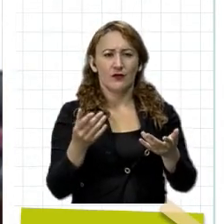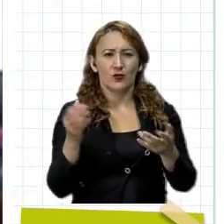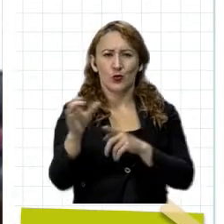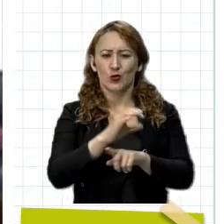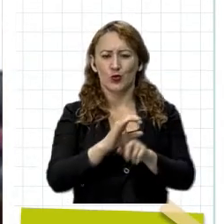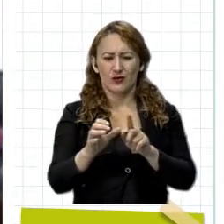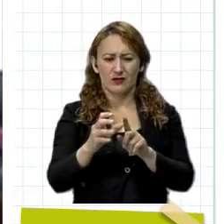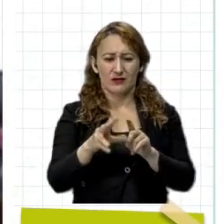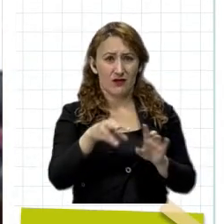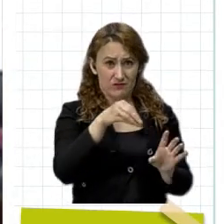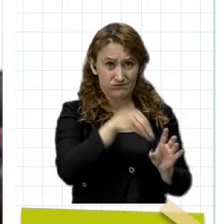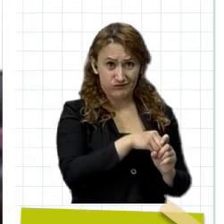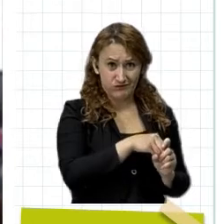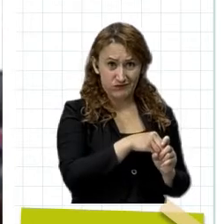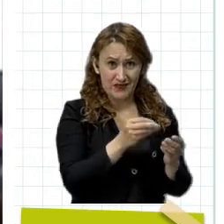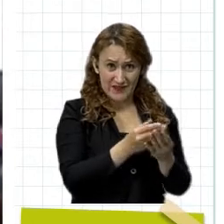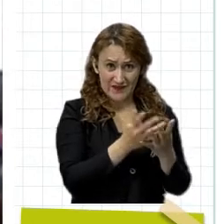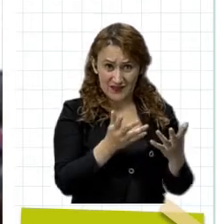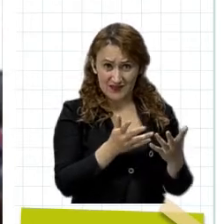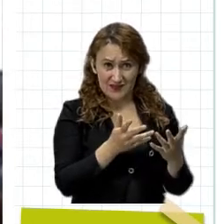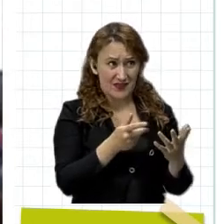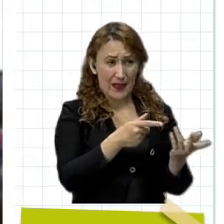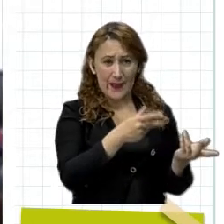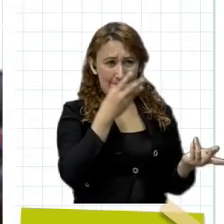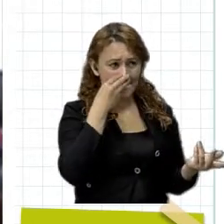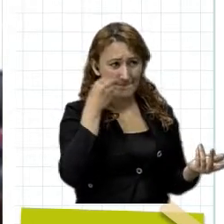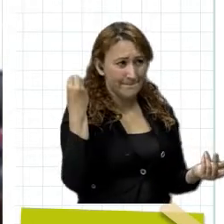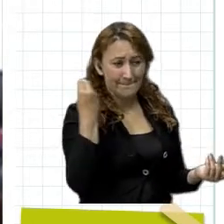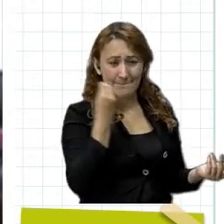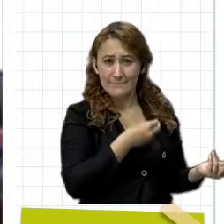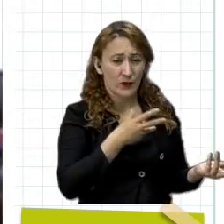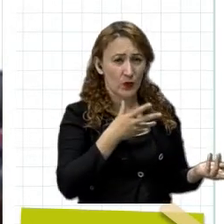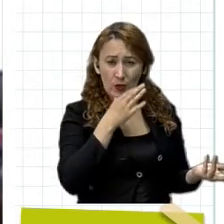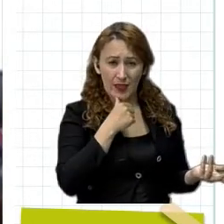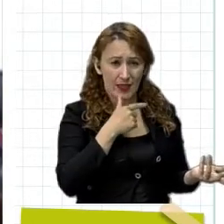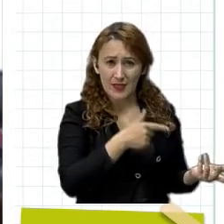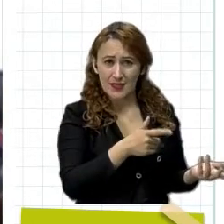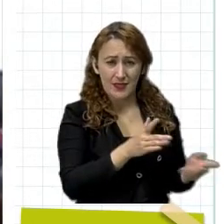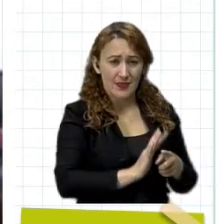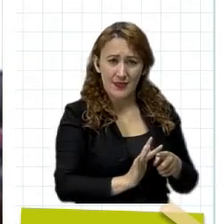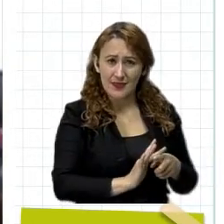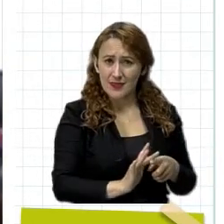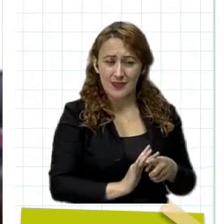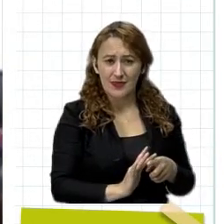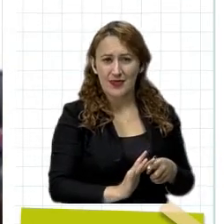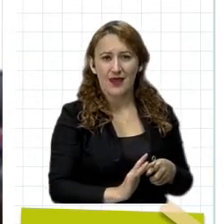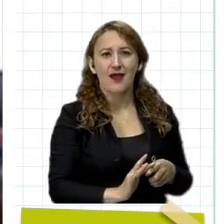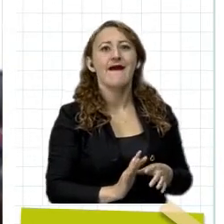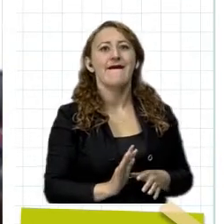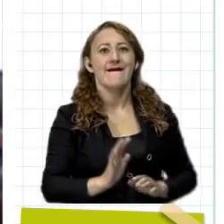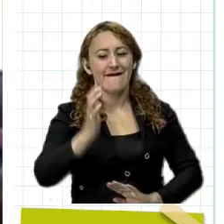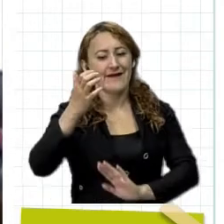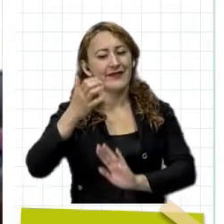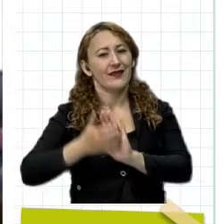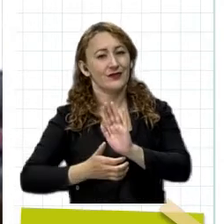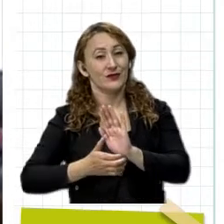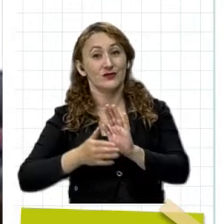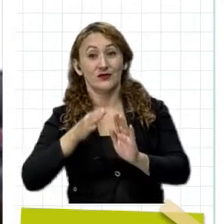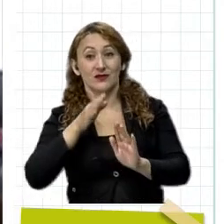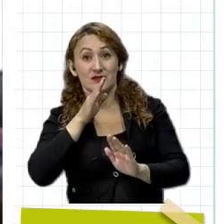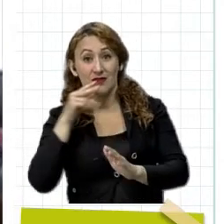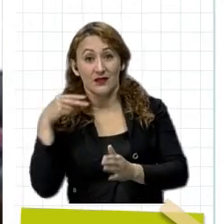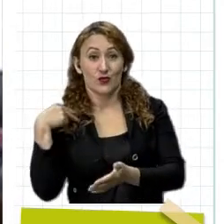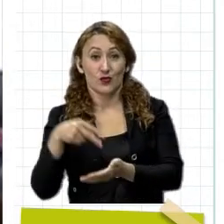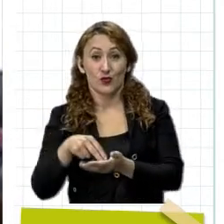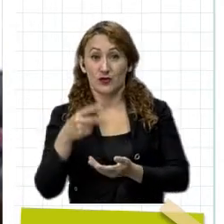interior, la diversidad sea prácticamente inexistente. El diagnóstico de esta situación que hacen Caicedo y Castillo es